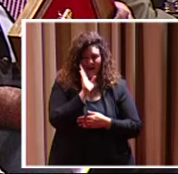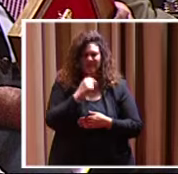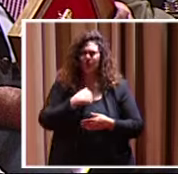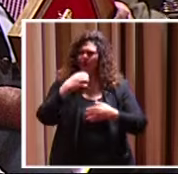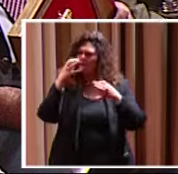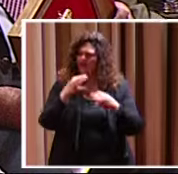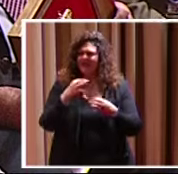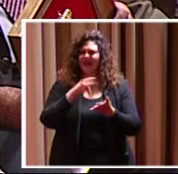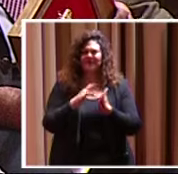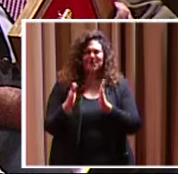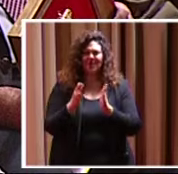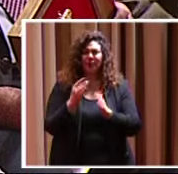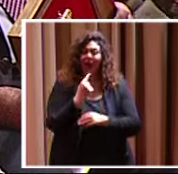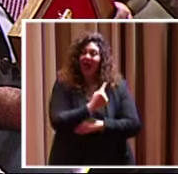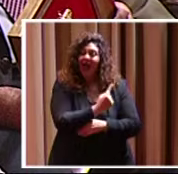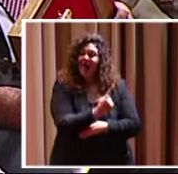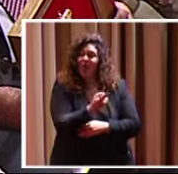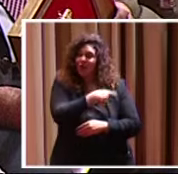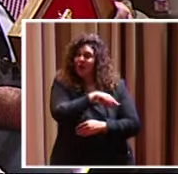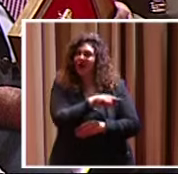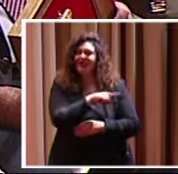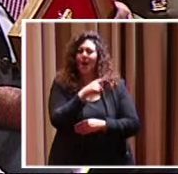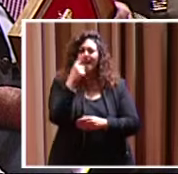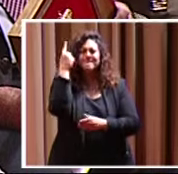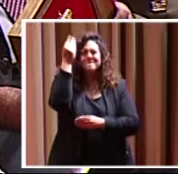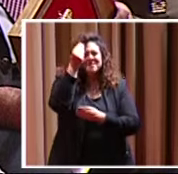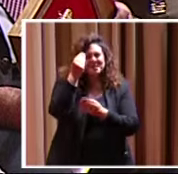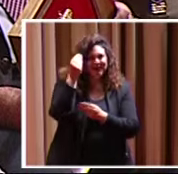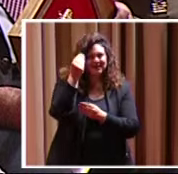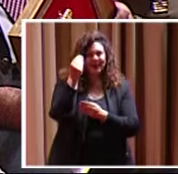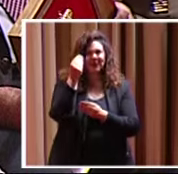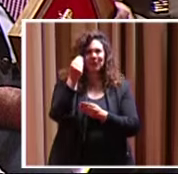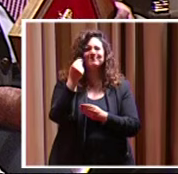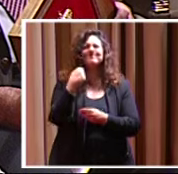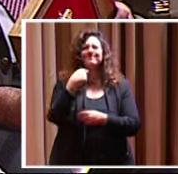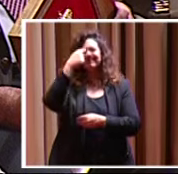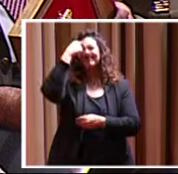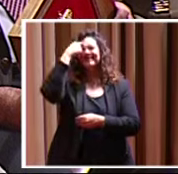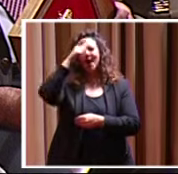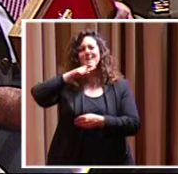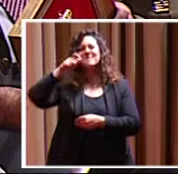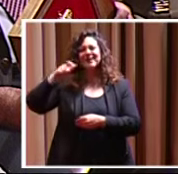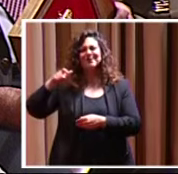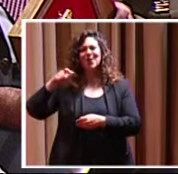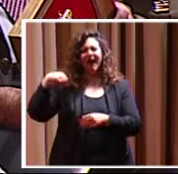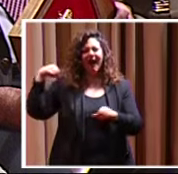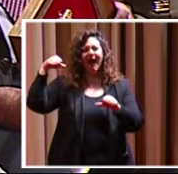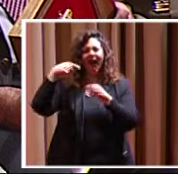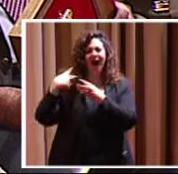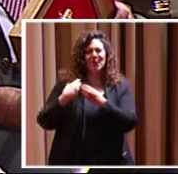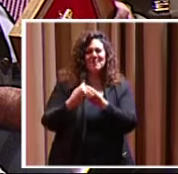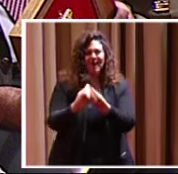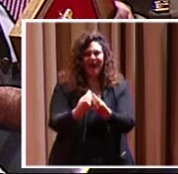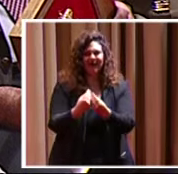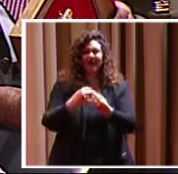por cada uno de ellos, está pensando en esas personas que lo han acompañado en este viaje,